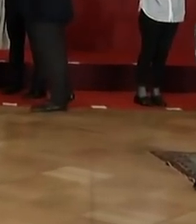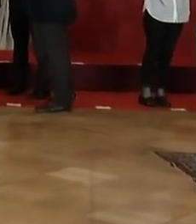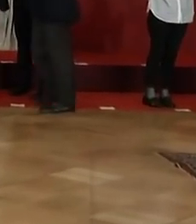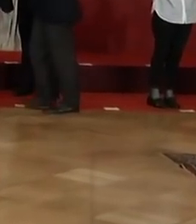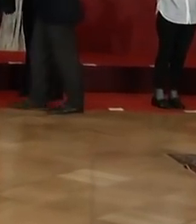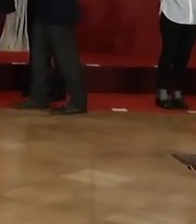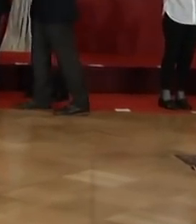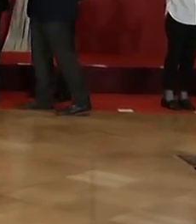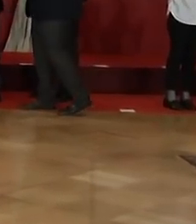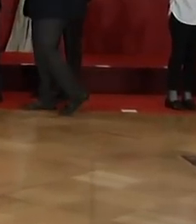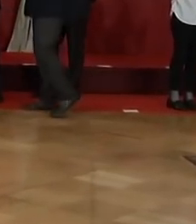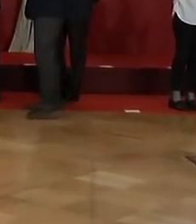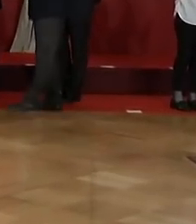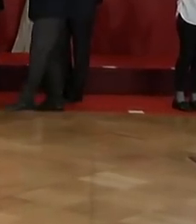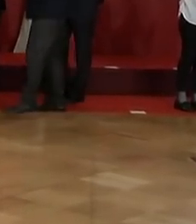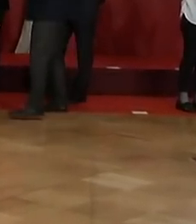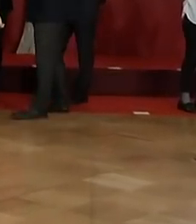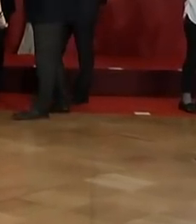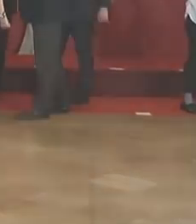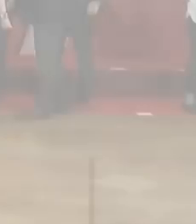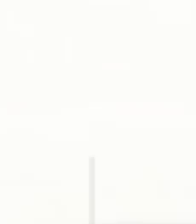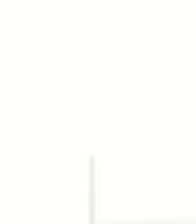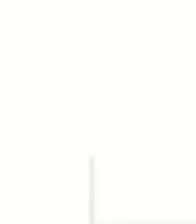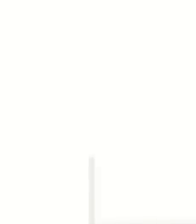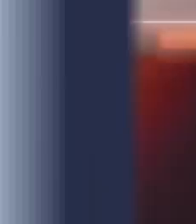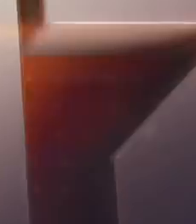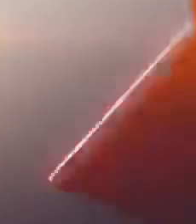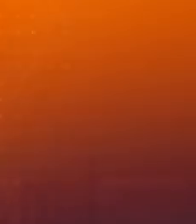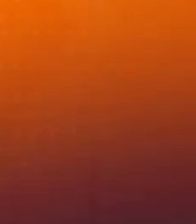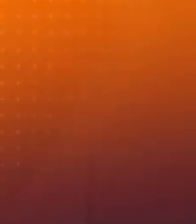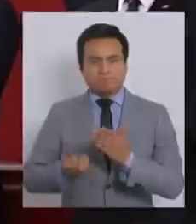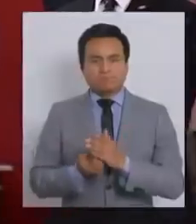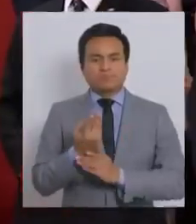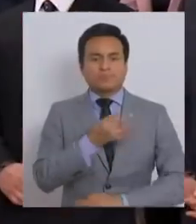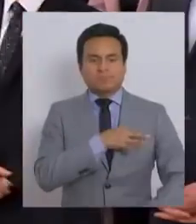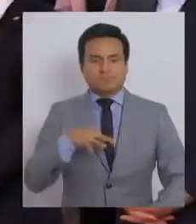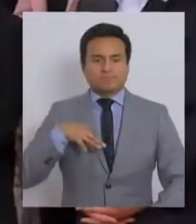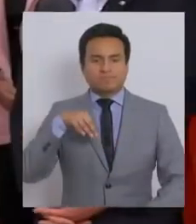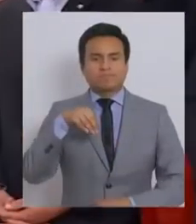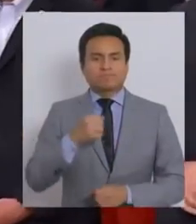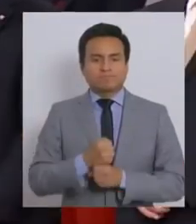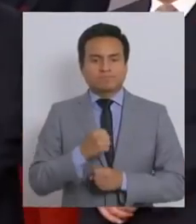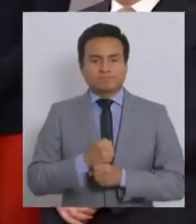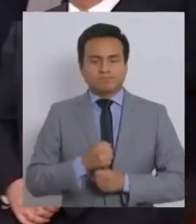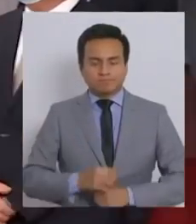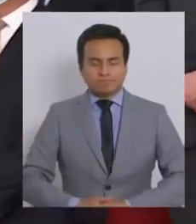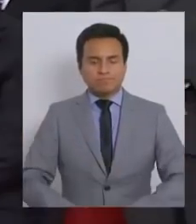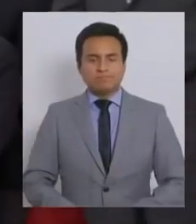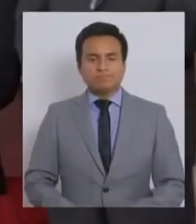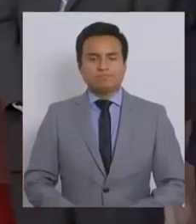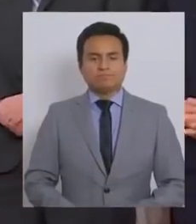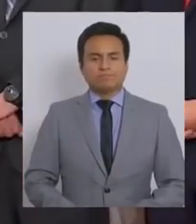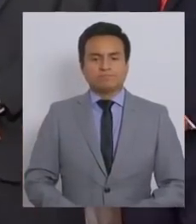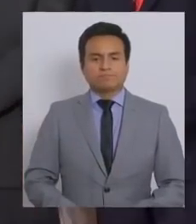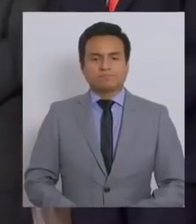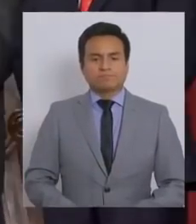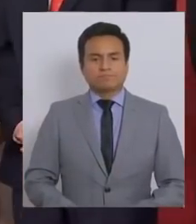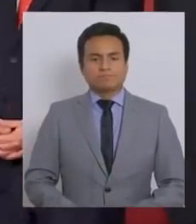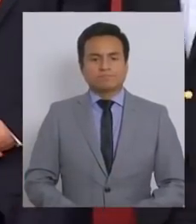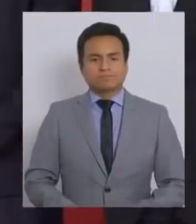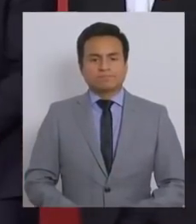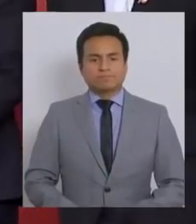Exactamente, y además dentro de la última encuesta de Criteria entre abril y mayo tuvo un 59% de aprobación, y básicamente por su rol